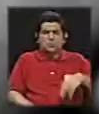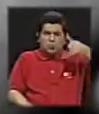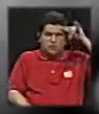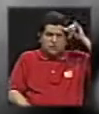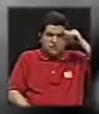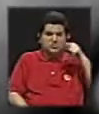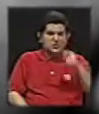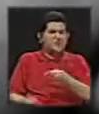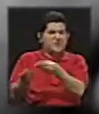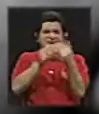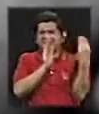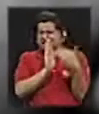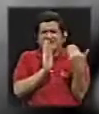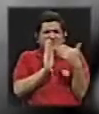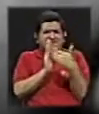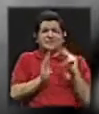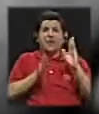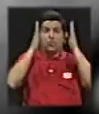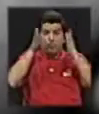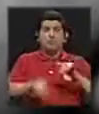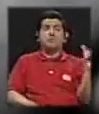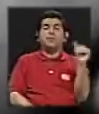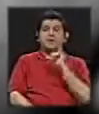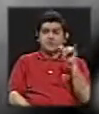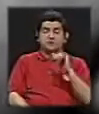territorio sufrió mucho y muchos compañeros también fueron,